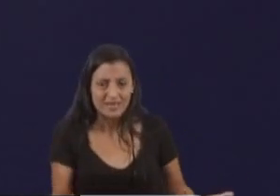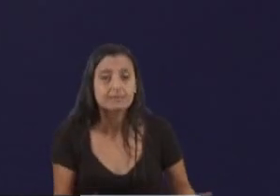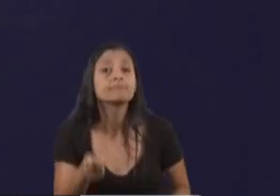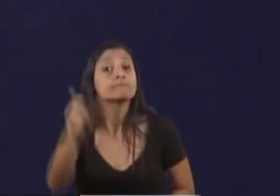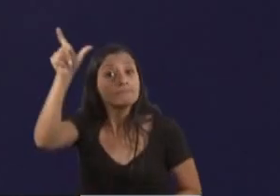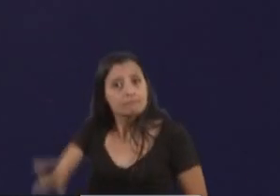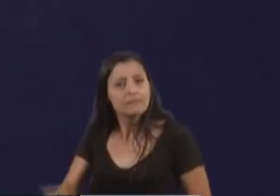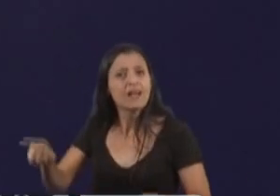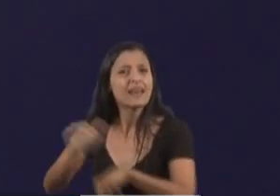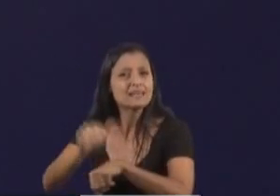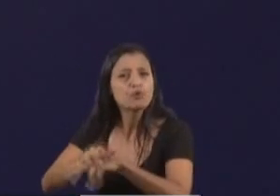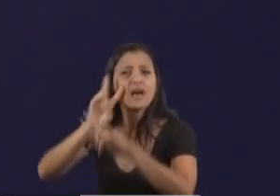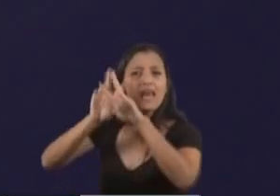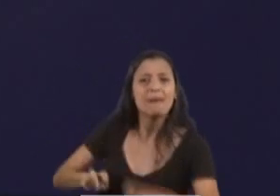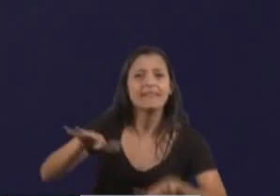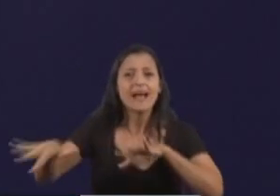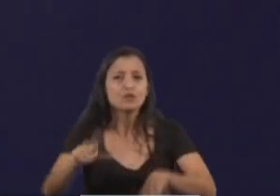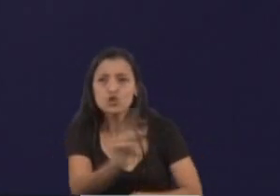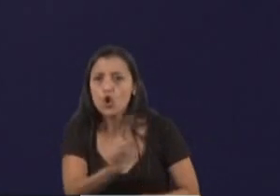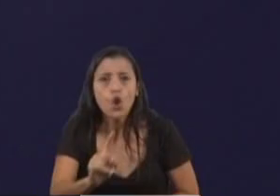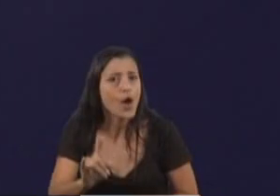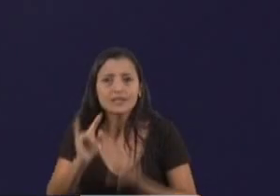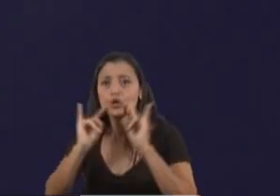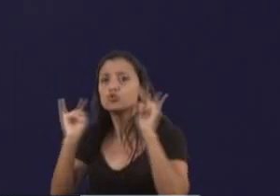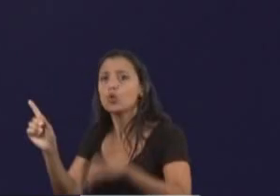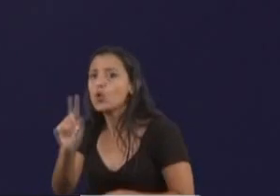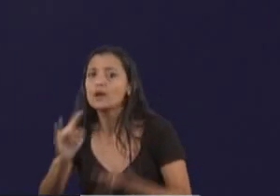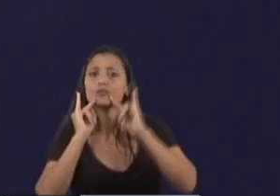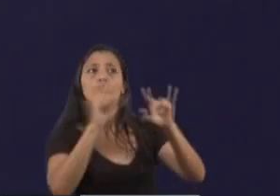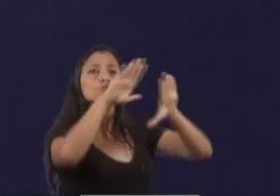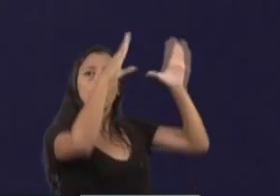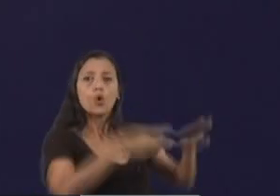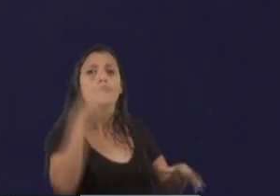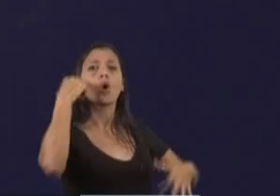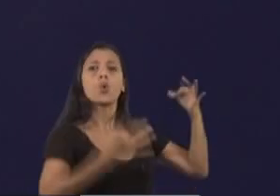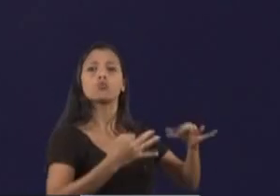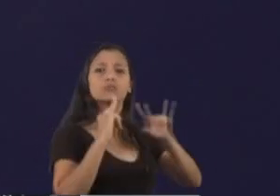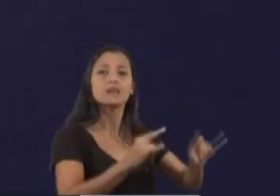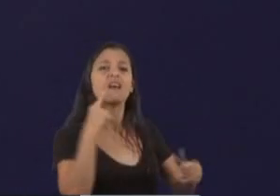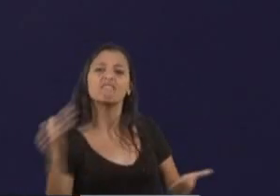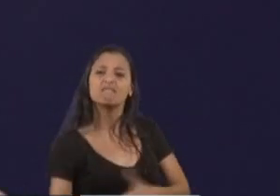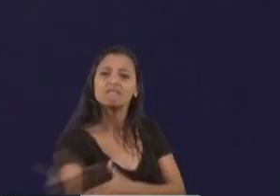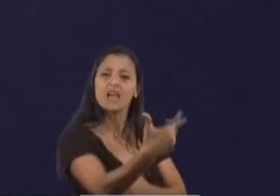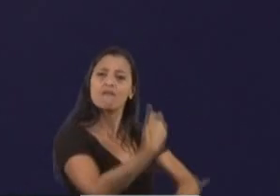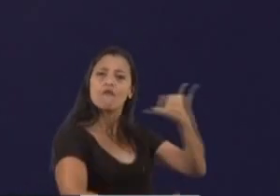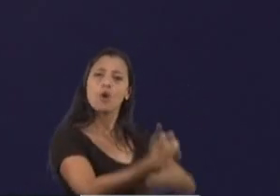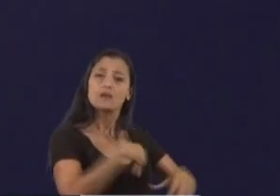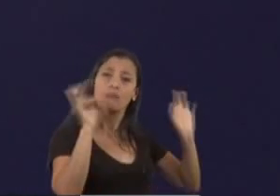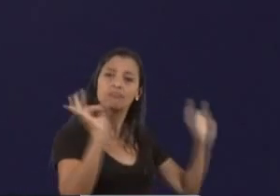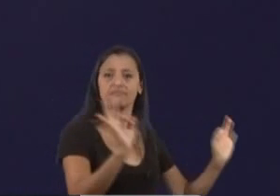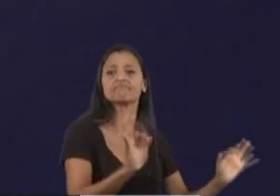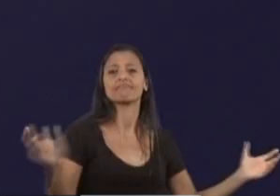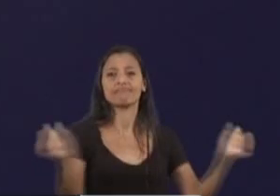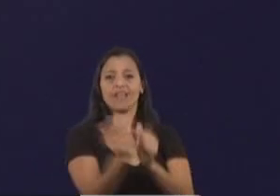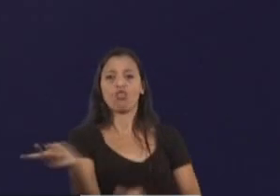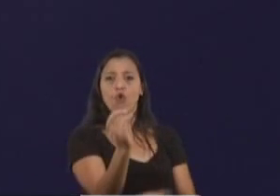de investigar el caso. El caso lo investiga la justicia y va a recaudar la información y en tal caso va a colaborar con la justicia, pero